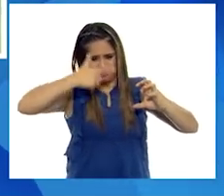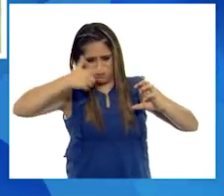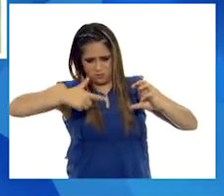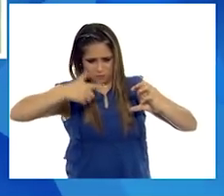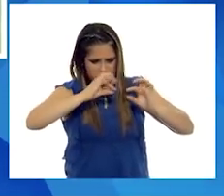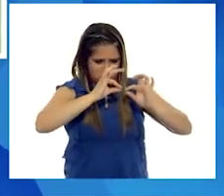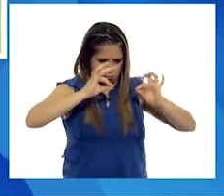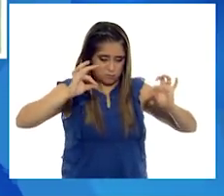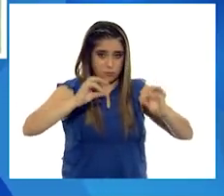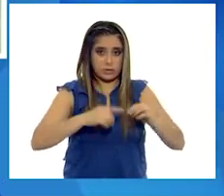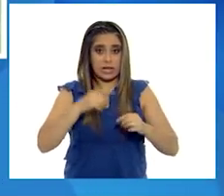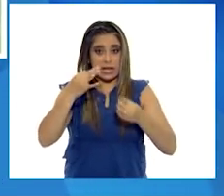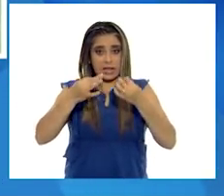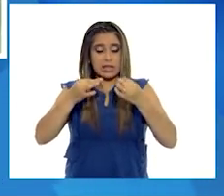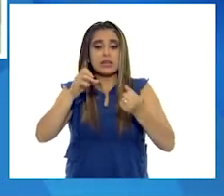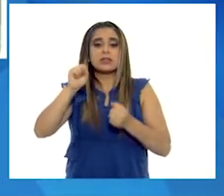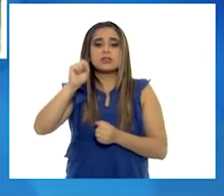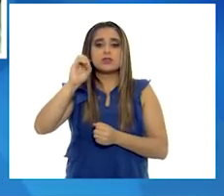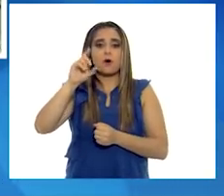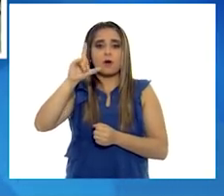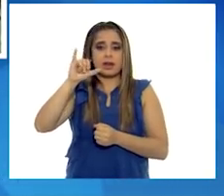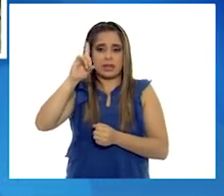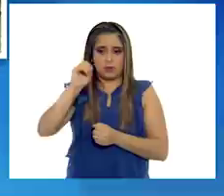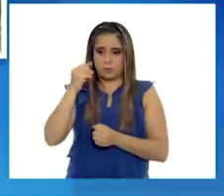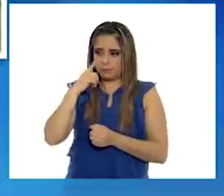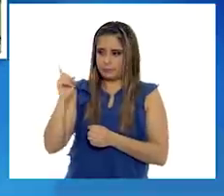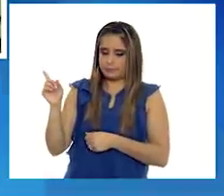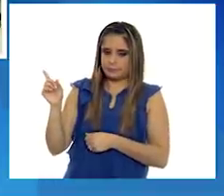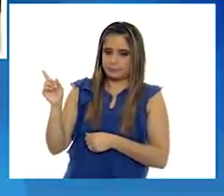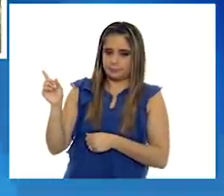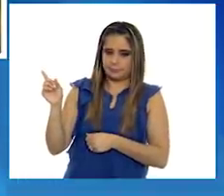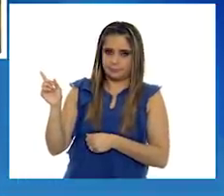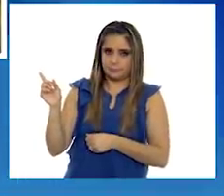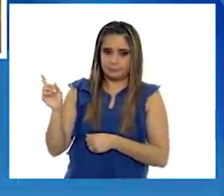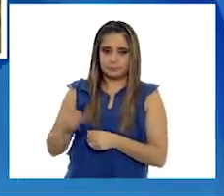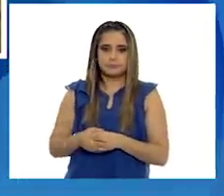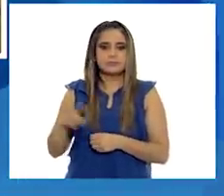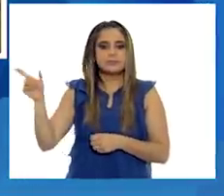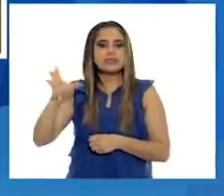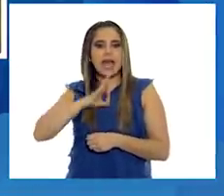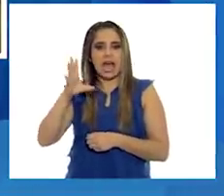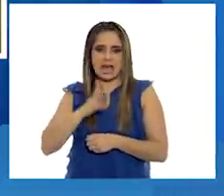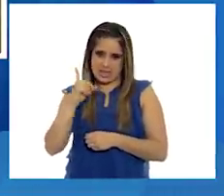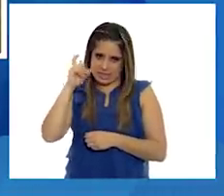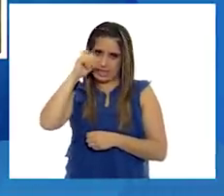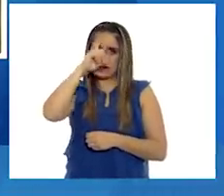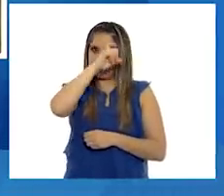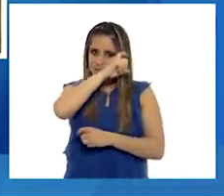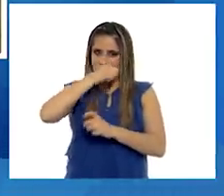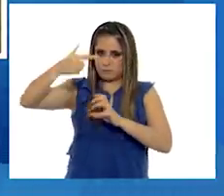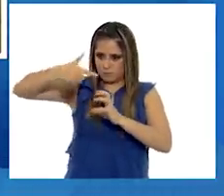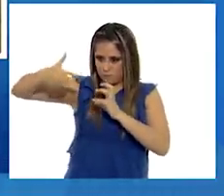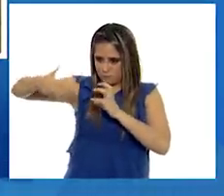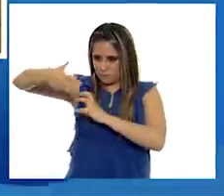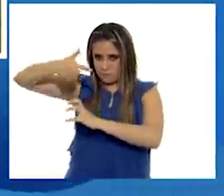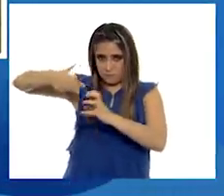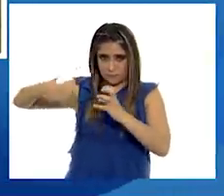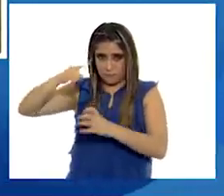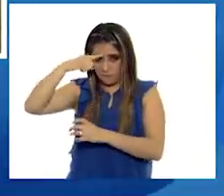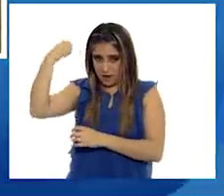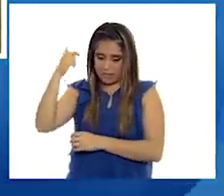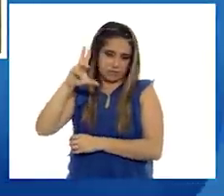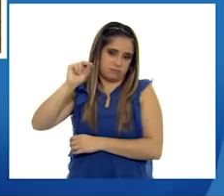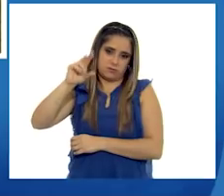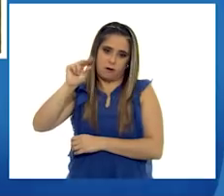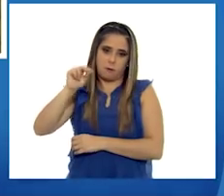que es transparente. No, lo sólido esto es sólido. Porque tiene grado de dificultad y no cualquiera lo hace. Y